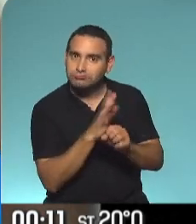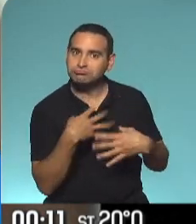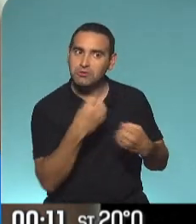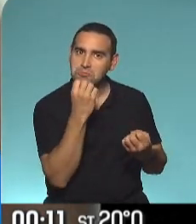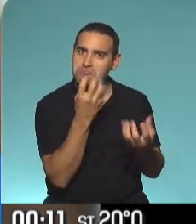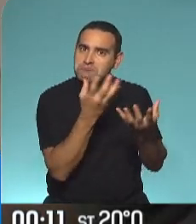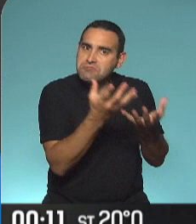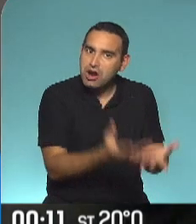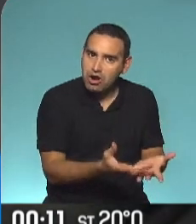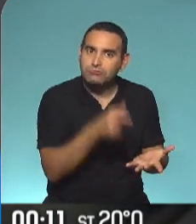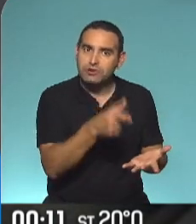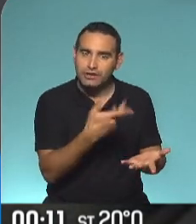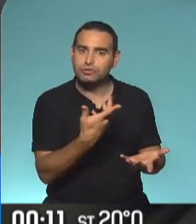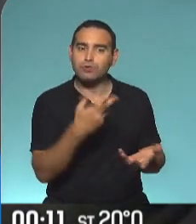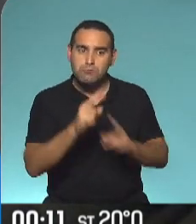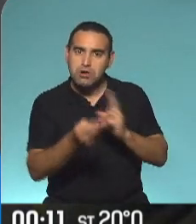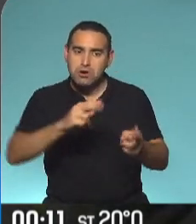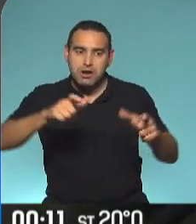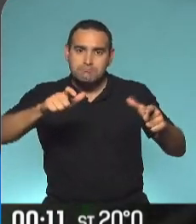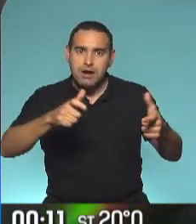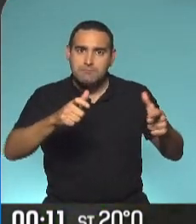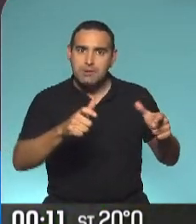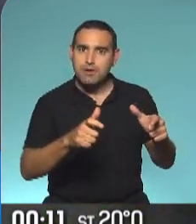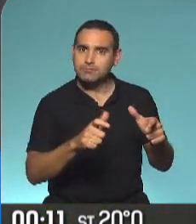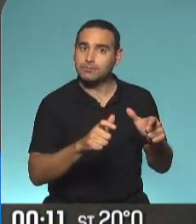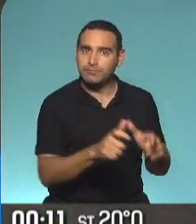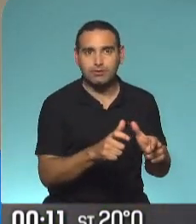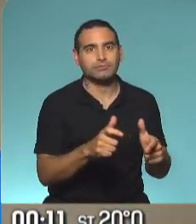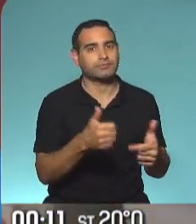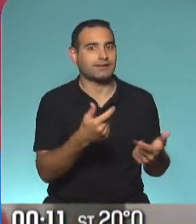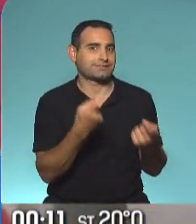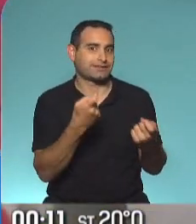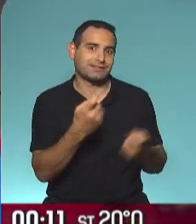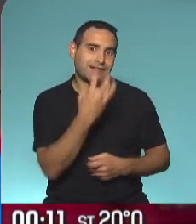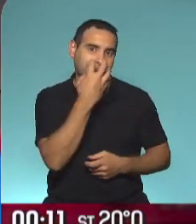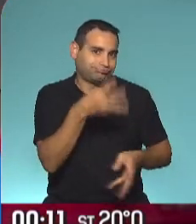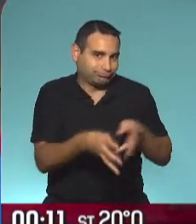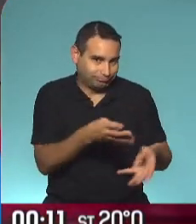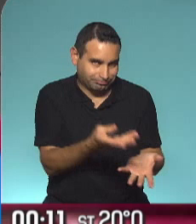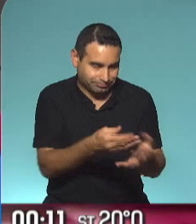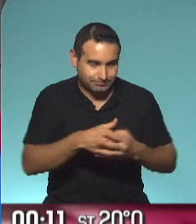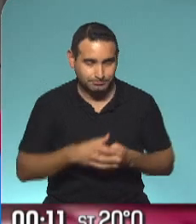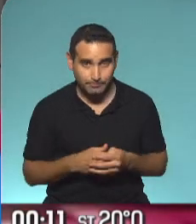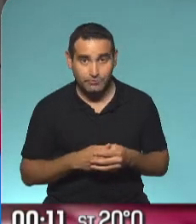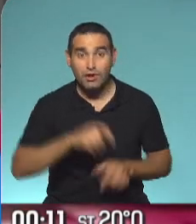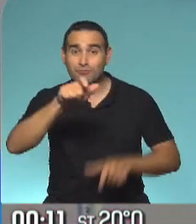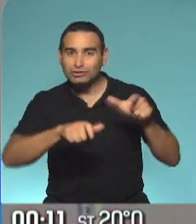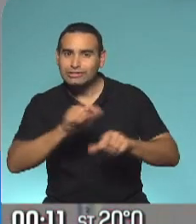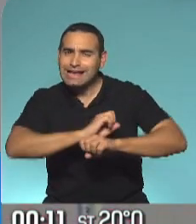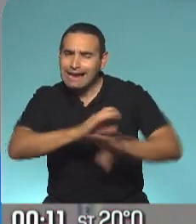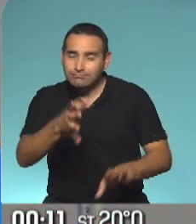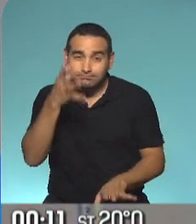y que registraron una reducción de muertes de enfermos que necesitaban asistencia respiratoria. En los casos de mayor